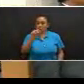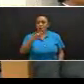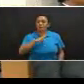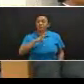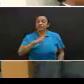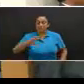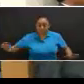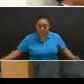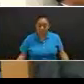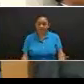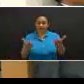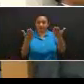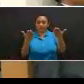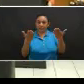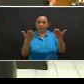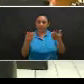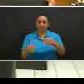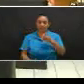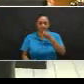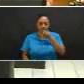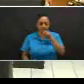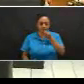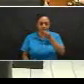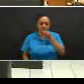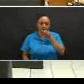Tienes que levantarte.